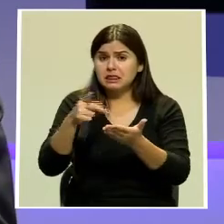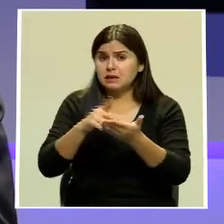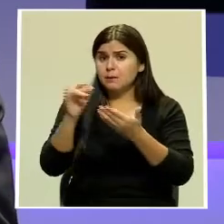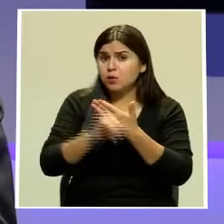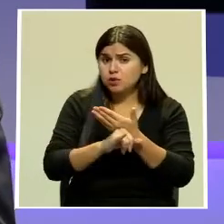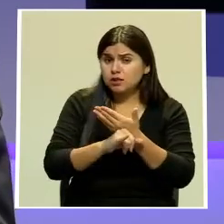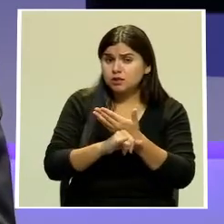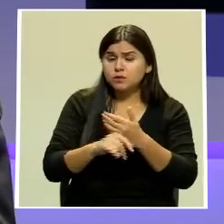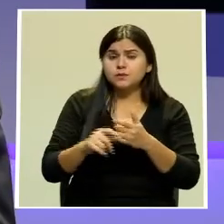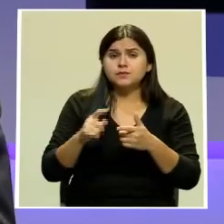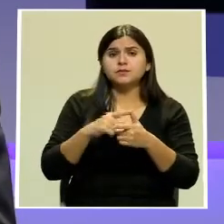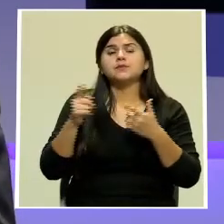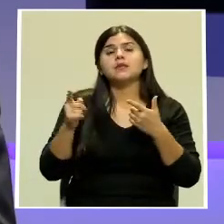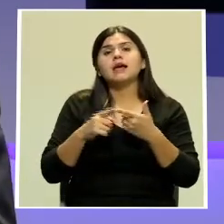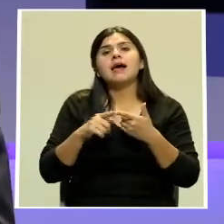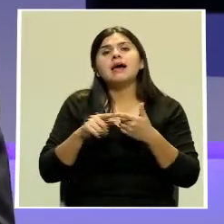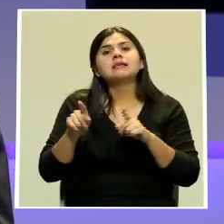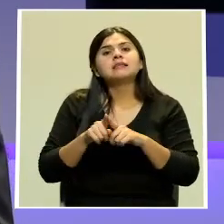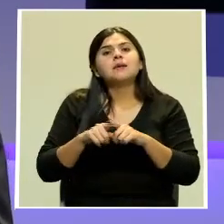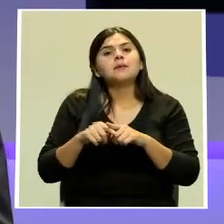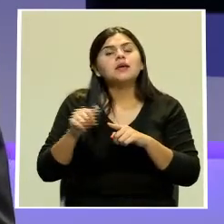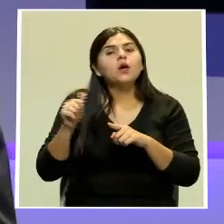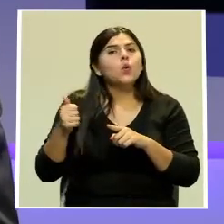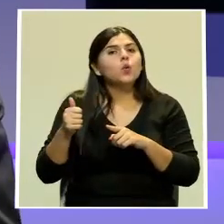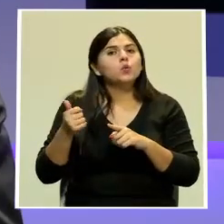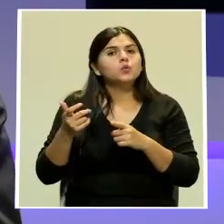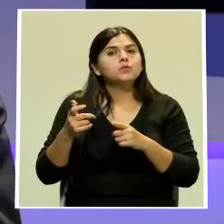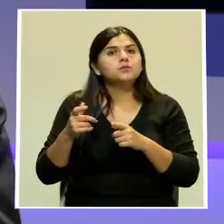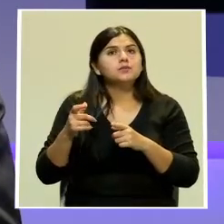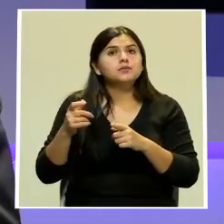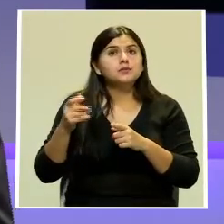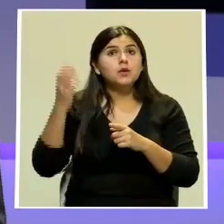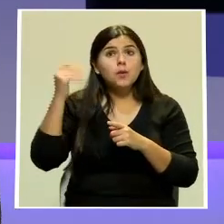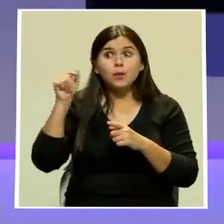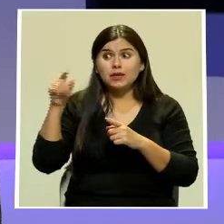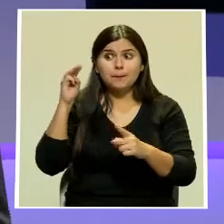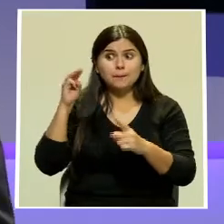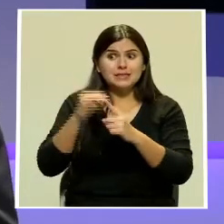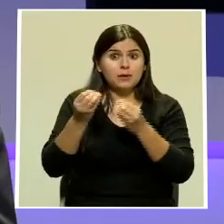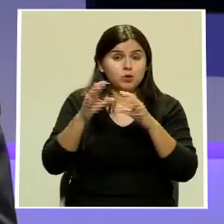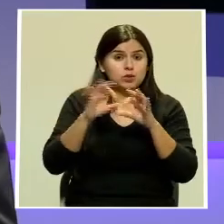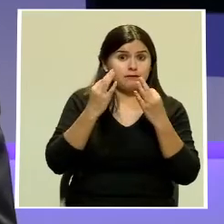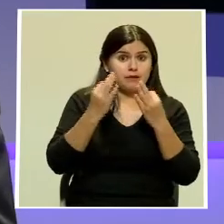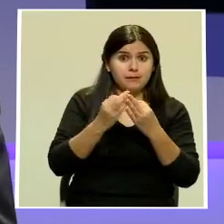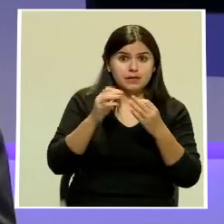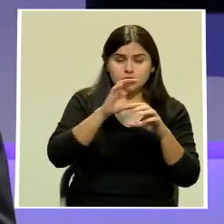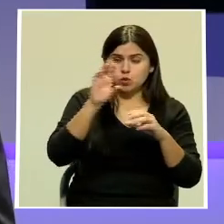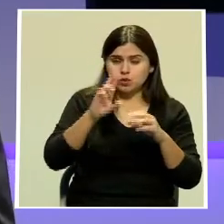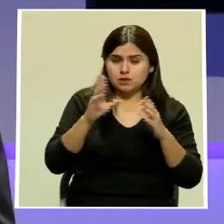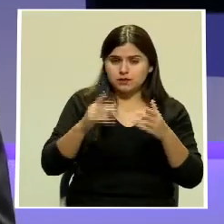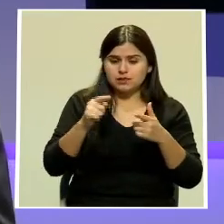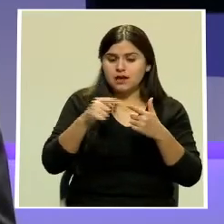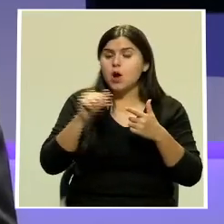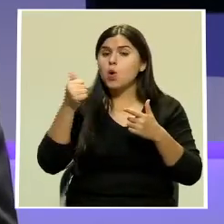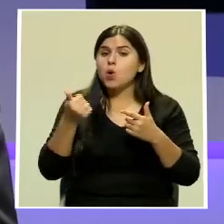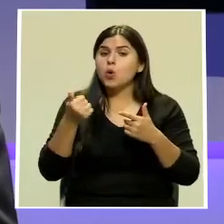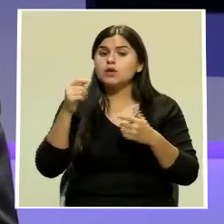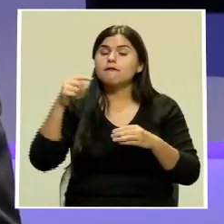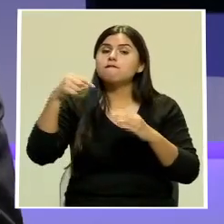que va a llegar a dar un mensaje correcto a muchas familias costarricenses. Hay también un proyecto de un Fondo Nacional de